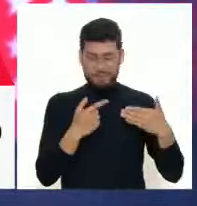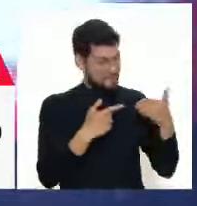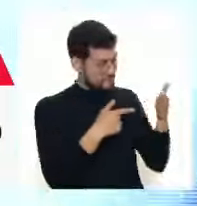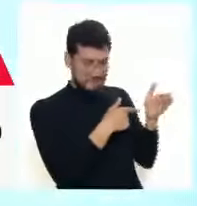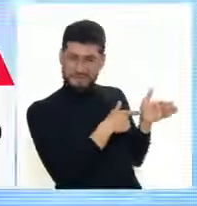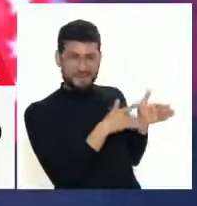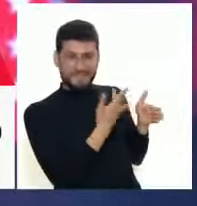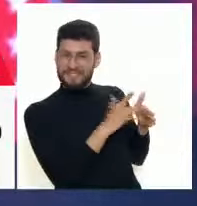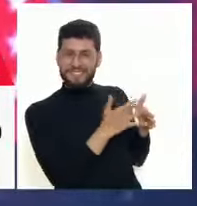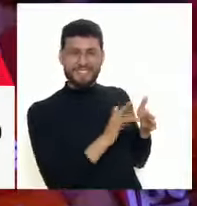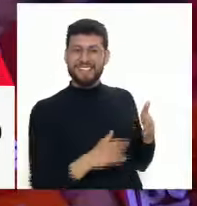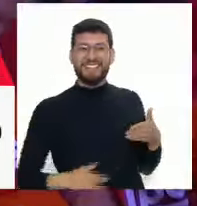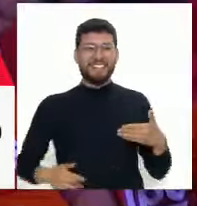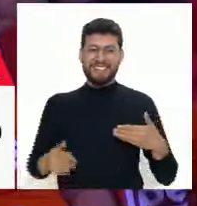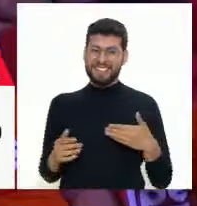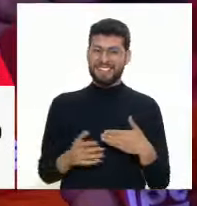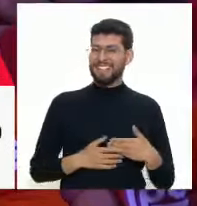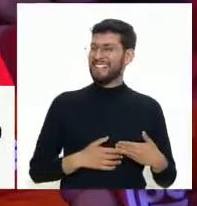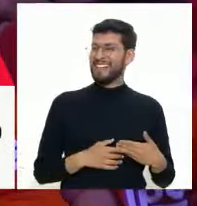pueden ver, está vacío.